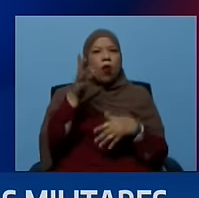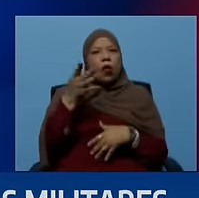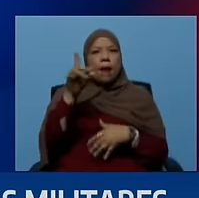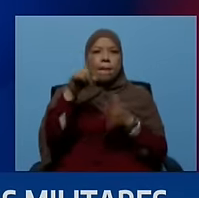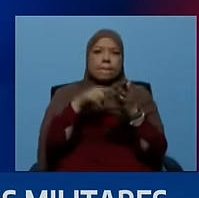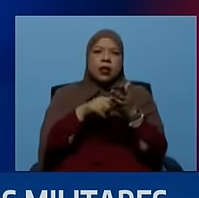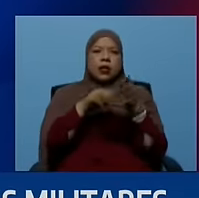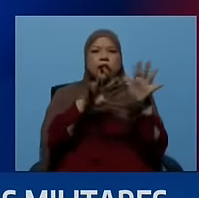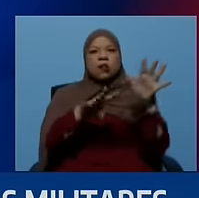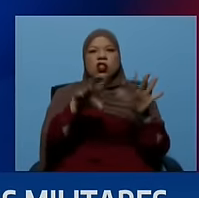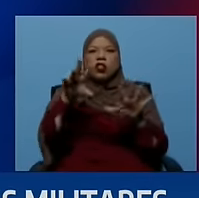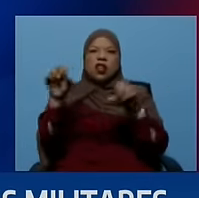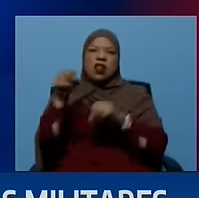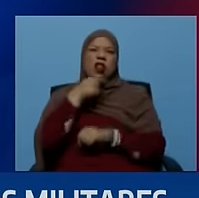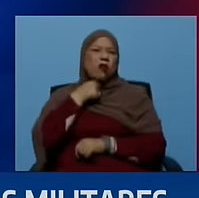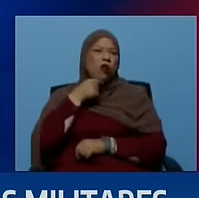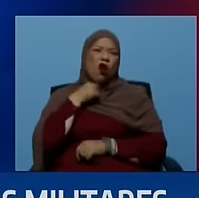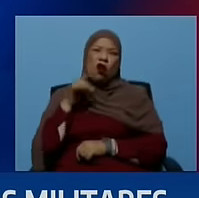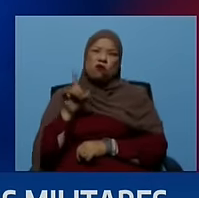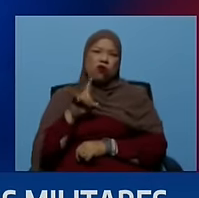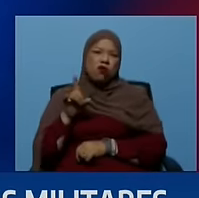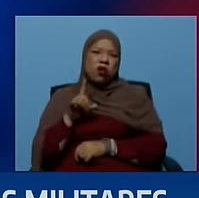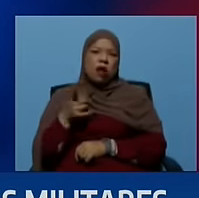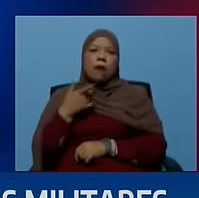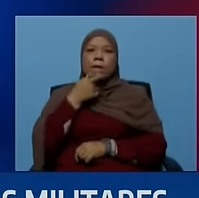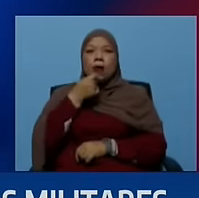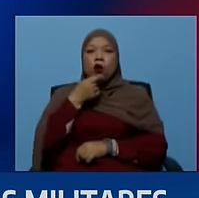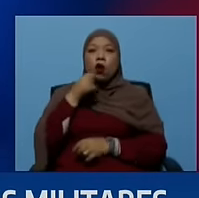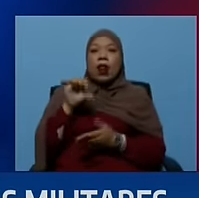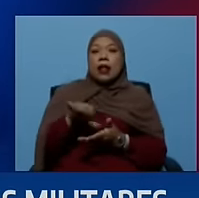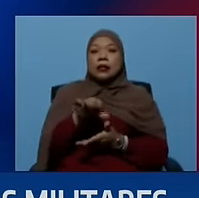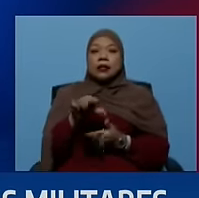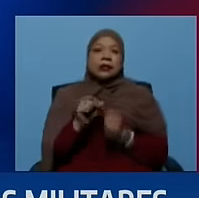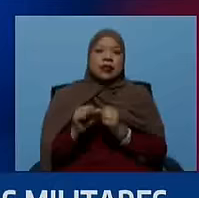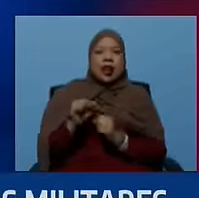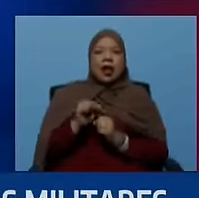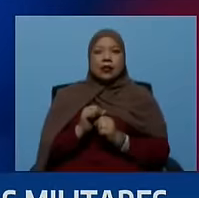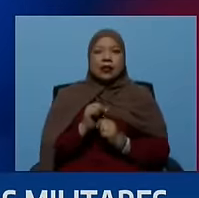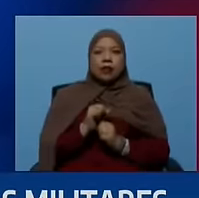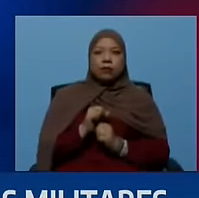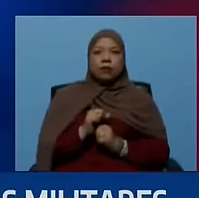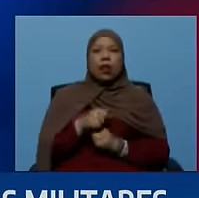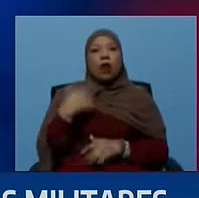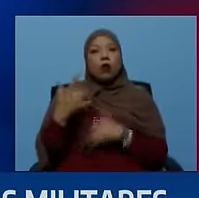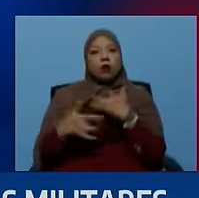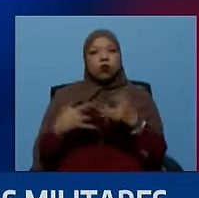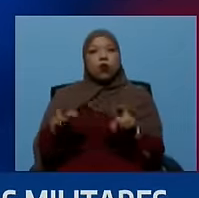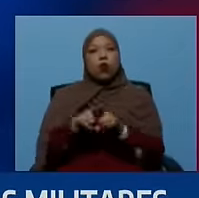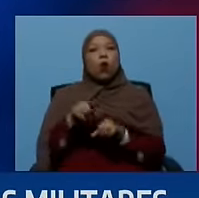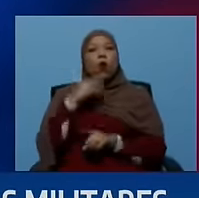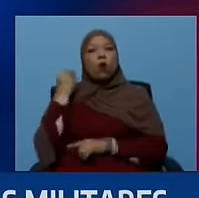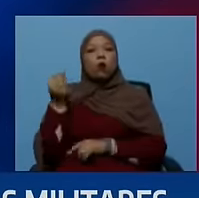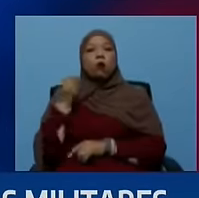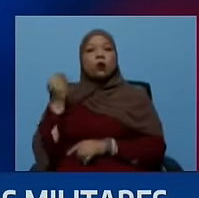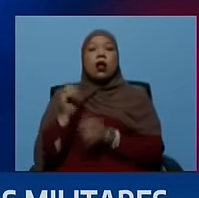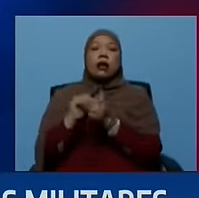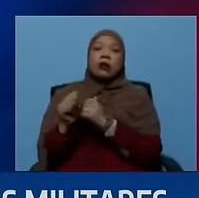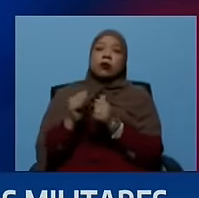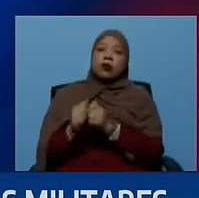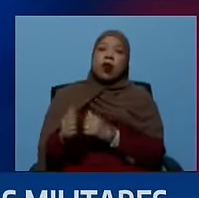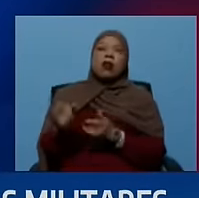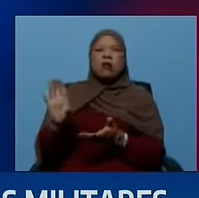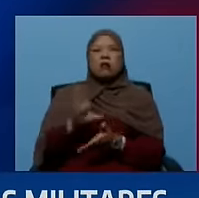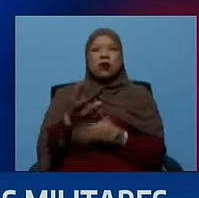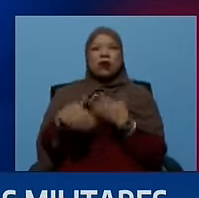Pero así como éramos muchachos alegres que cantábamos bailábamos así como éramos muchachos dedicado al deporte al